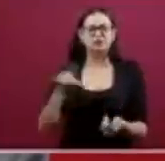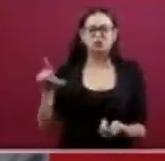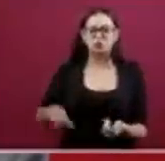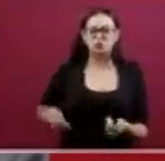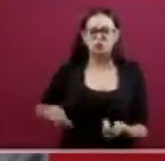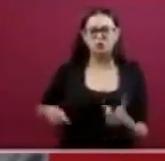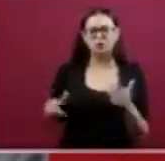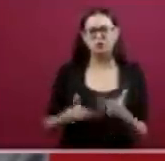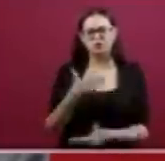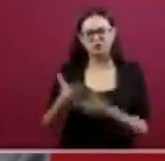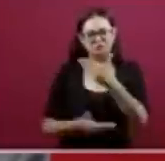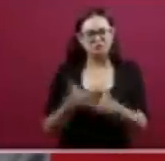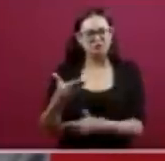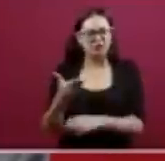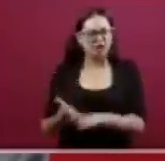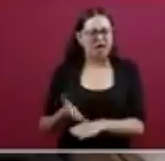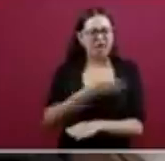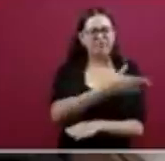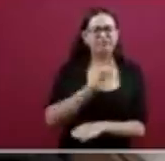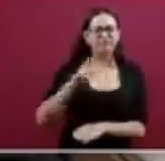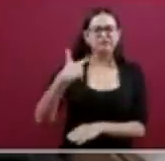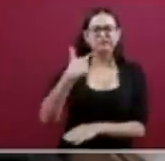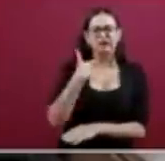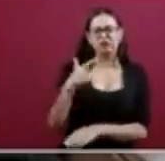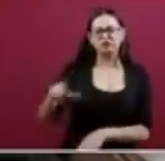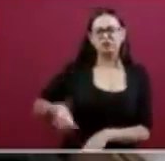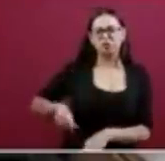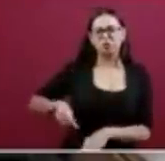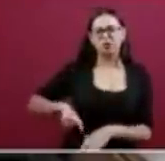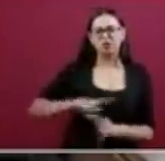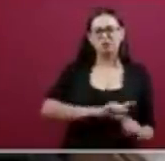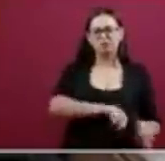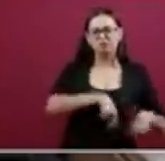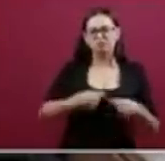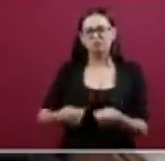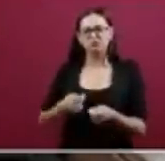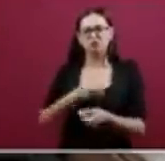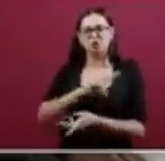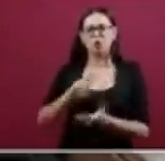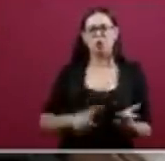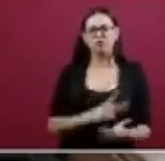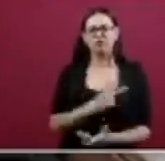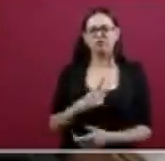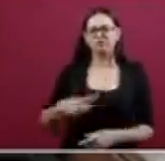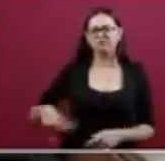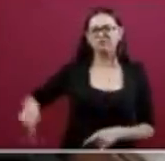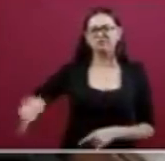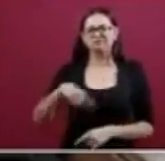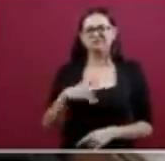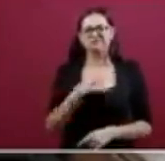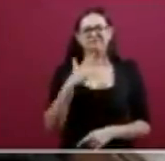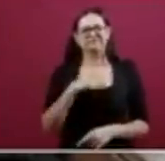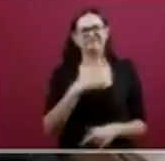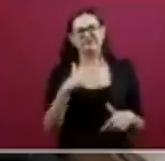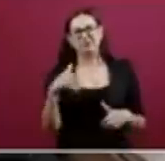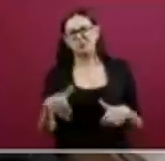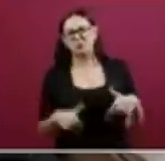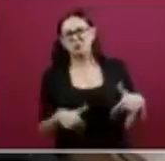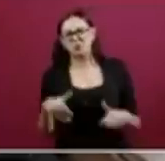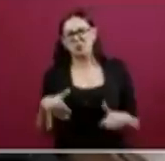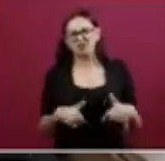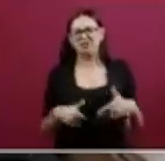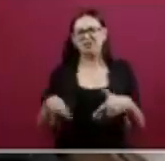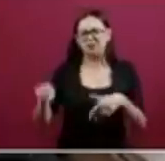de administraciones anteriores que causan cierta inconformidad entre sus seguidores, entre su mismo